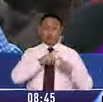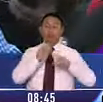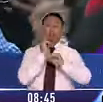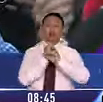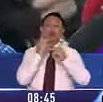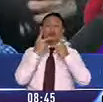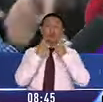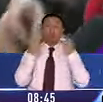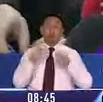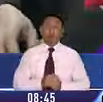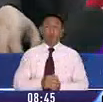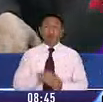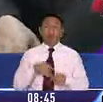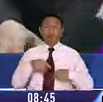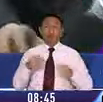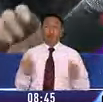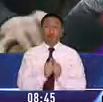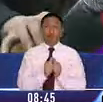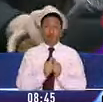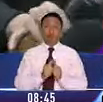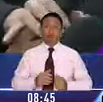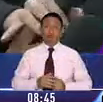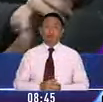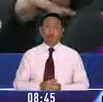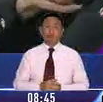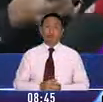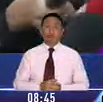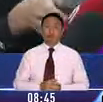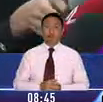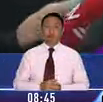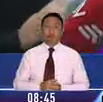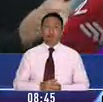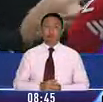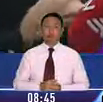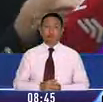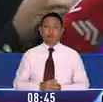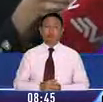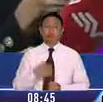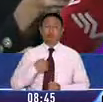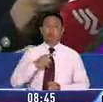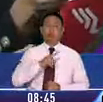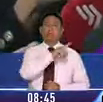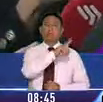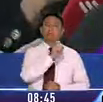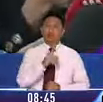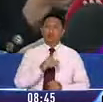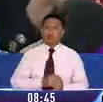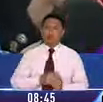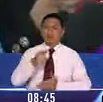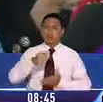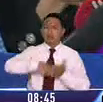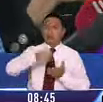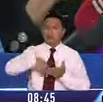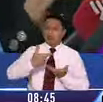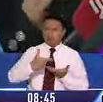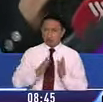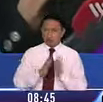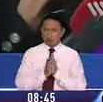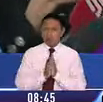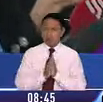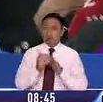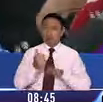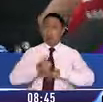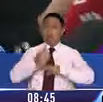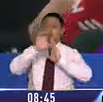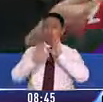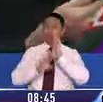del país, que estemos más unidos que nunca. Señora Montalvo, a través de decretos también se va a solicitar a la Corte Constitucional